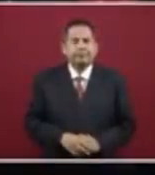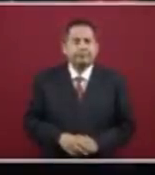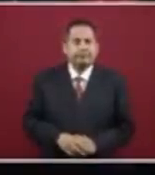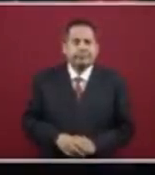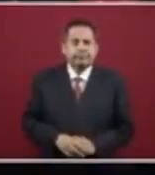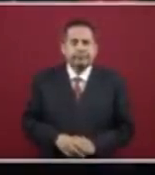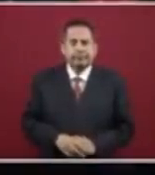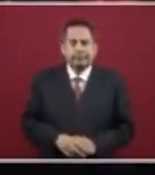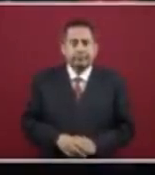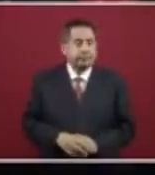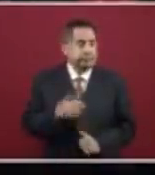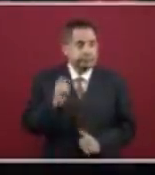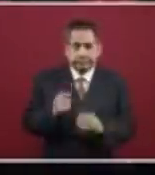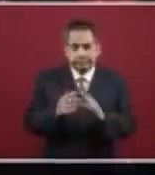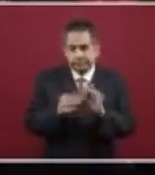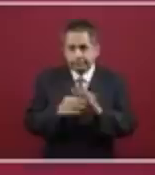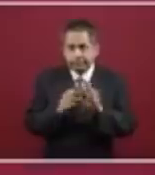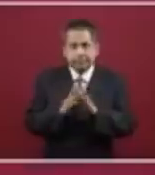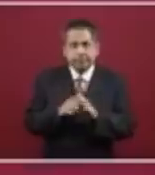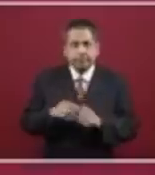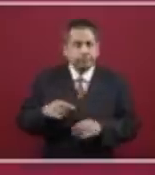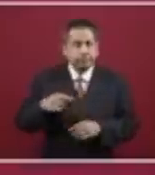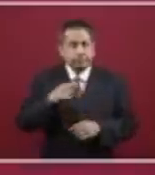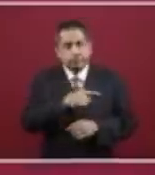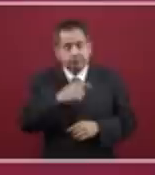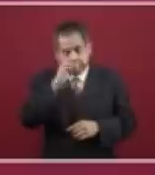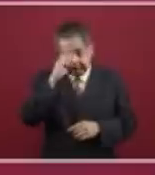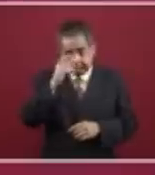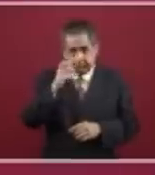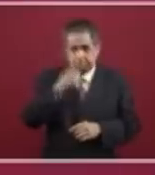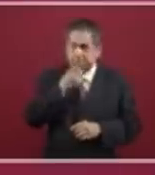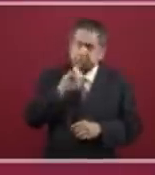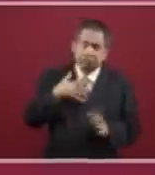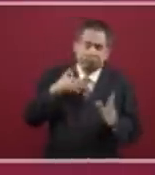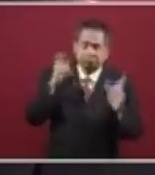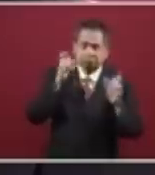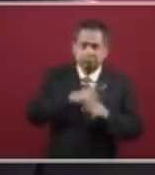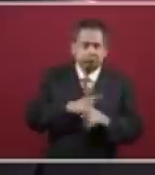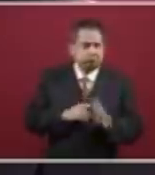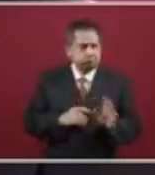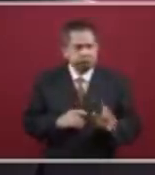De que él veía que era difícil,